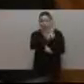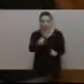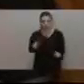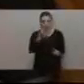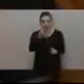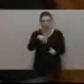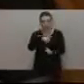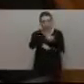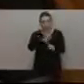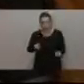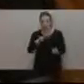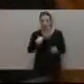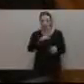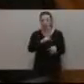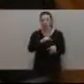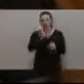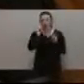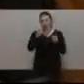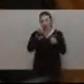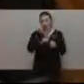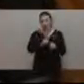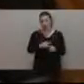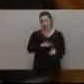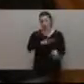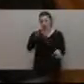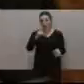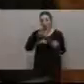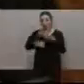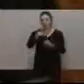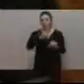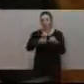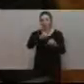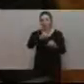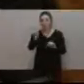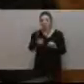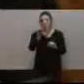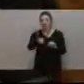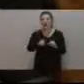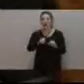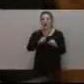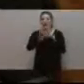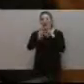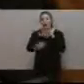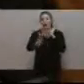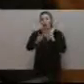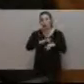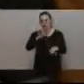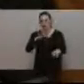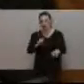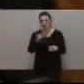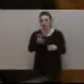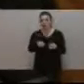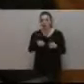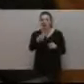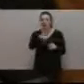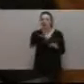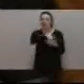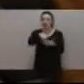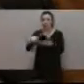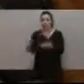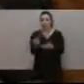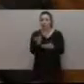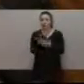el caso de la sensibilidad química múltiple y la electrosensibilidad. Y, por otra parte, también nos proponen una proposición no de